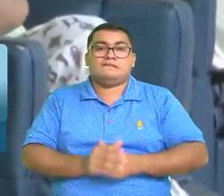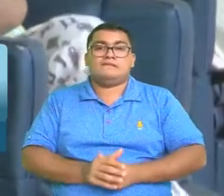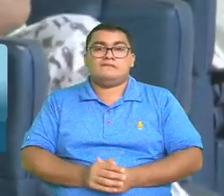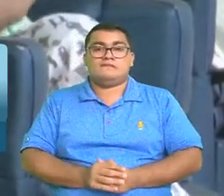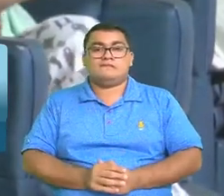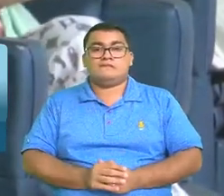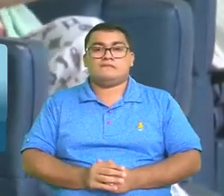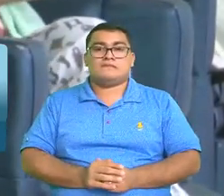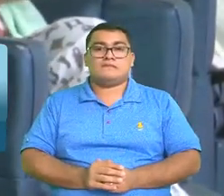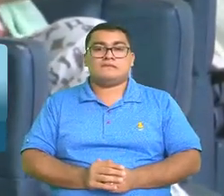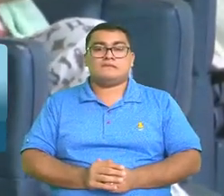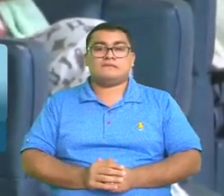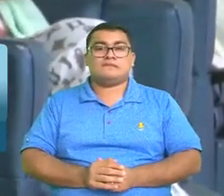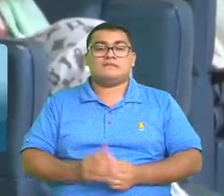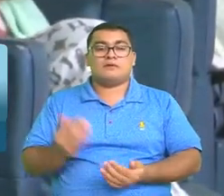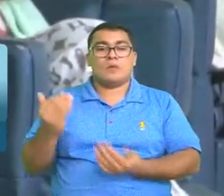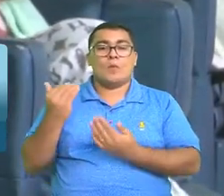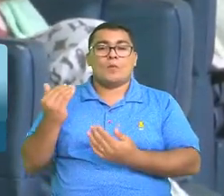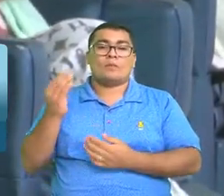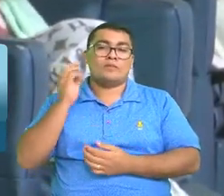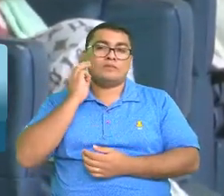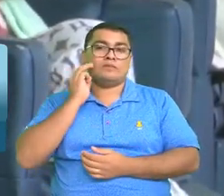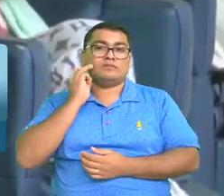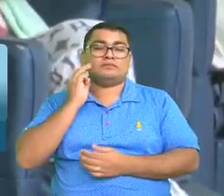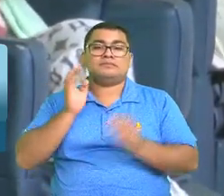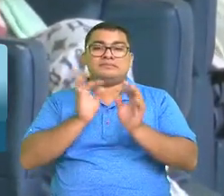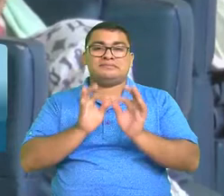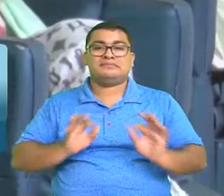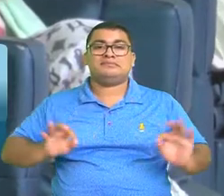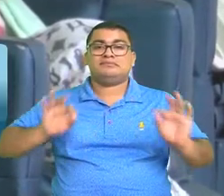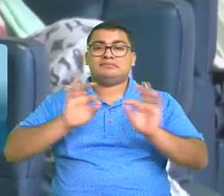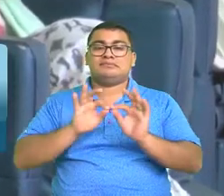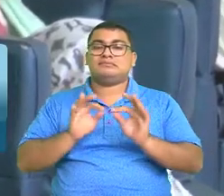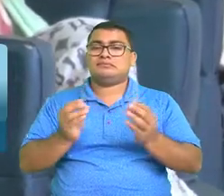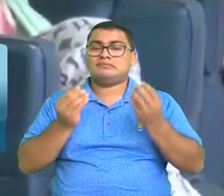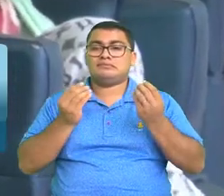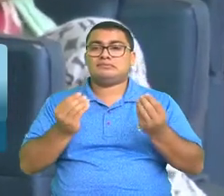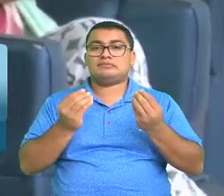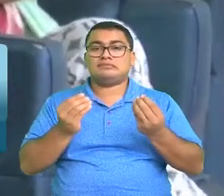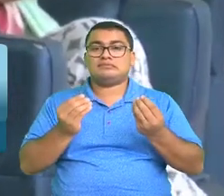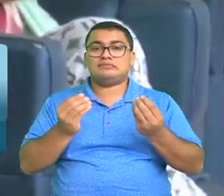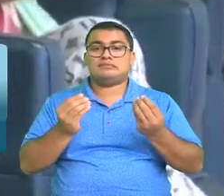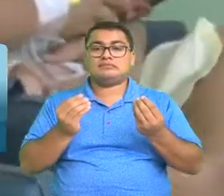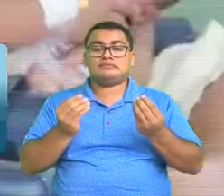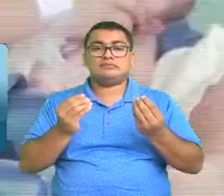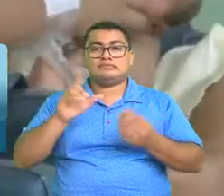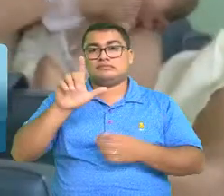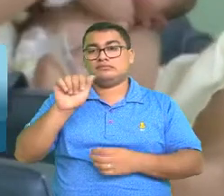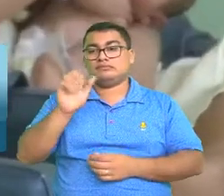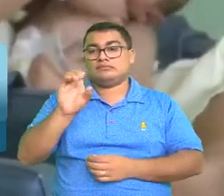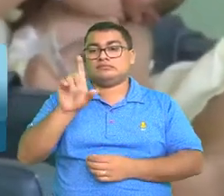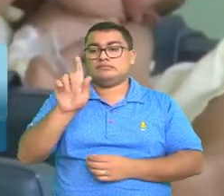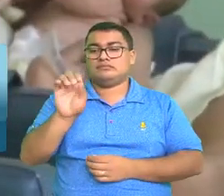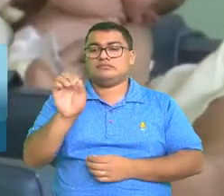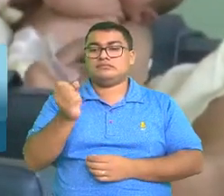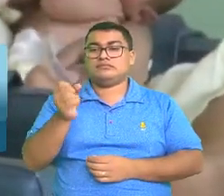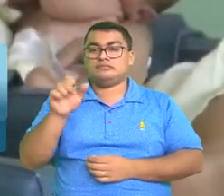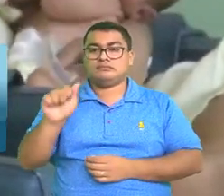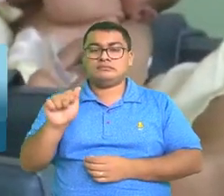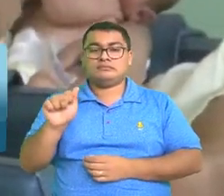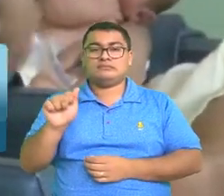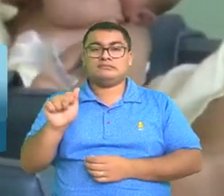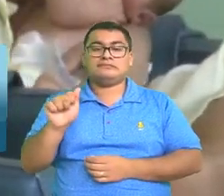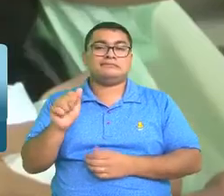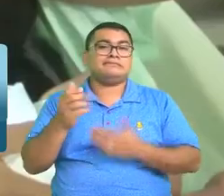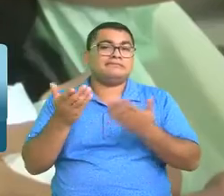Sí, la lactancia materna, el principal fuente de energía es la lactosa. Esta